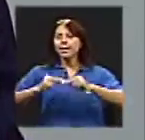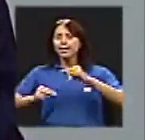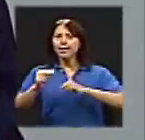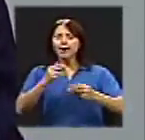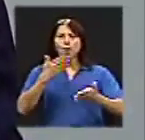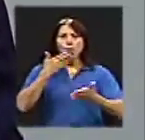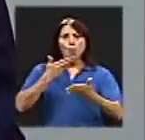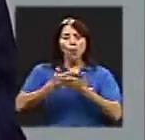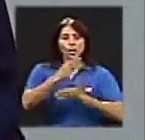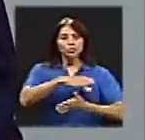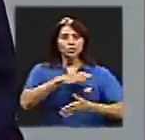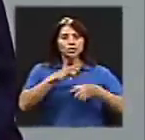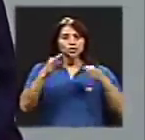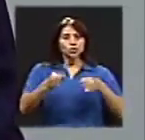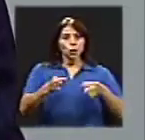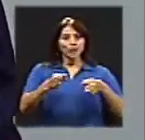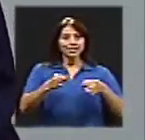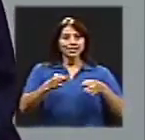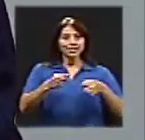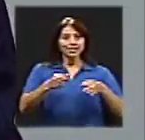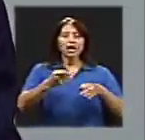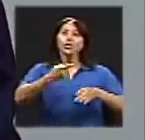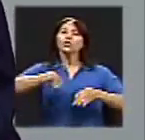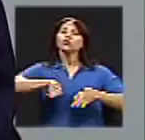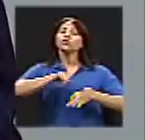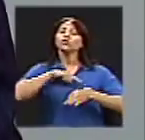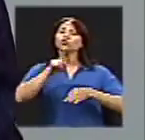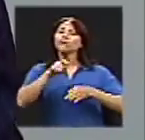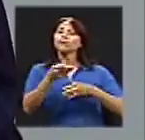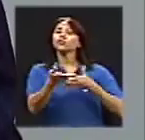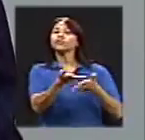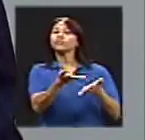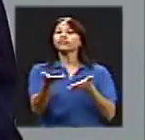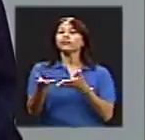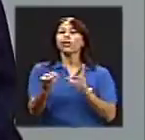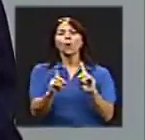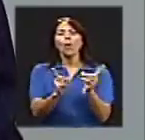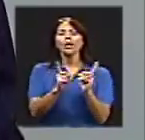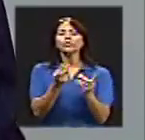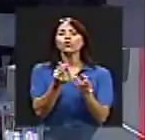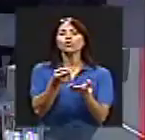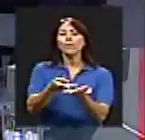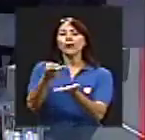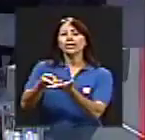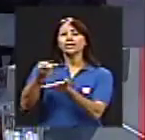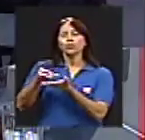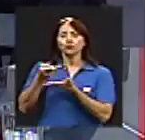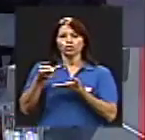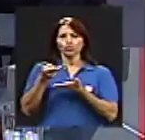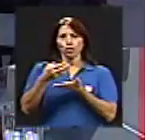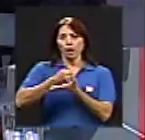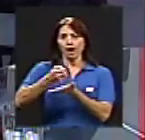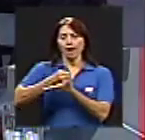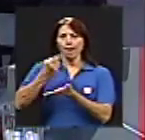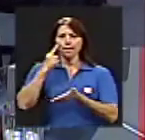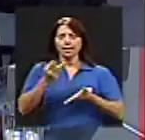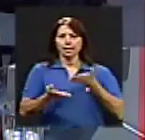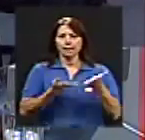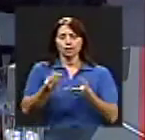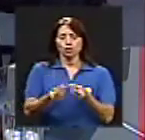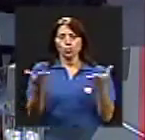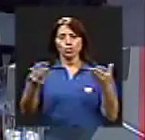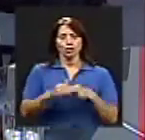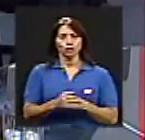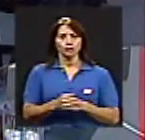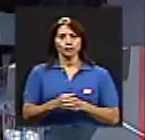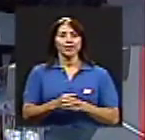de funcionamiento para que nos diga cuáles son los precios que deben tener los servicios públicos. Lamentablemente siempre la gente, cuando